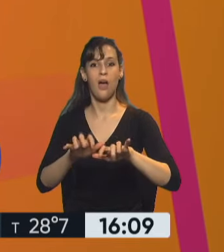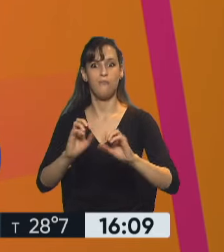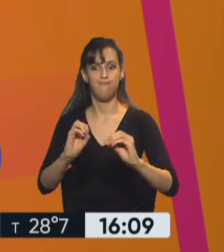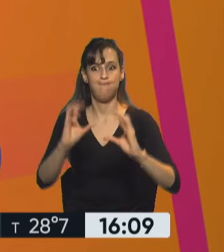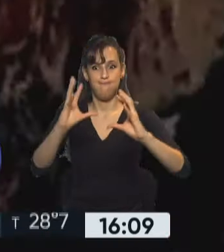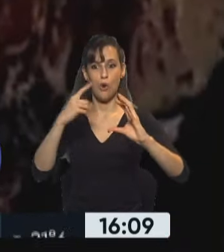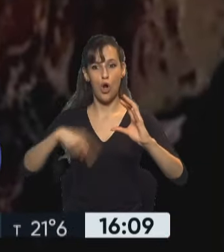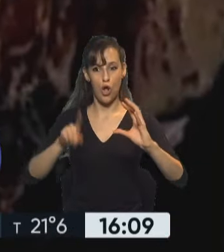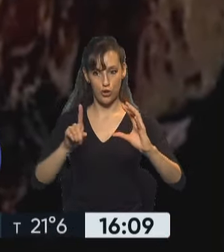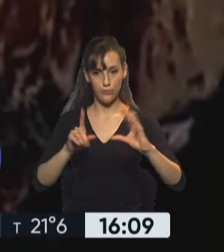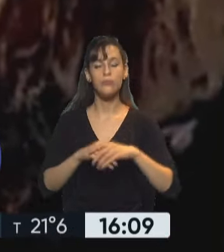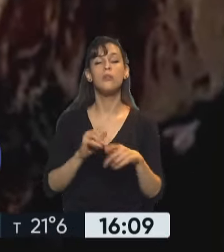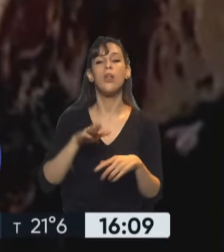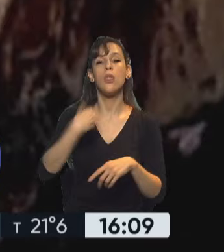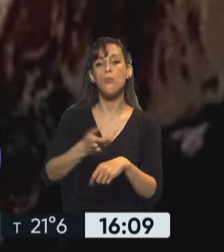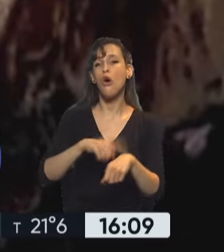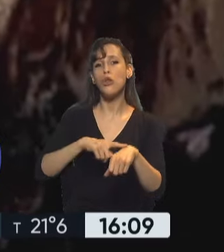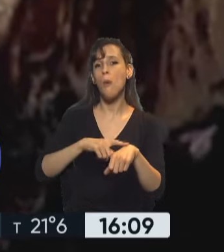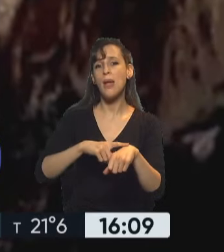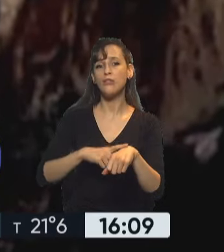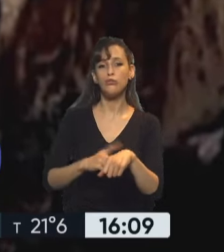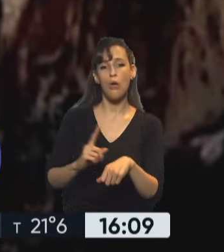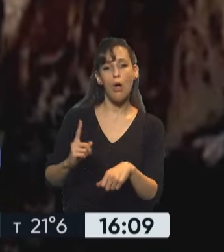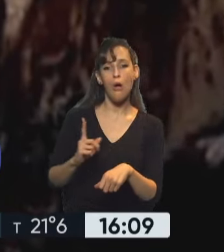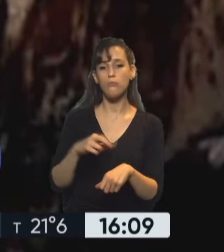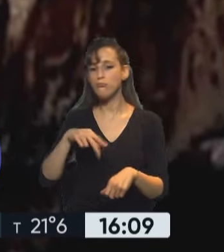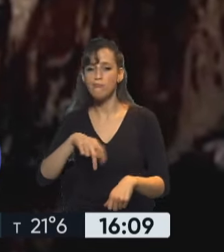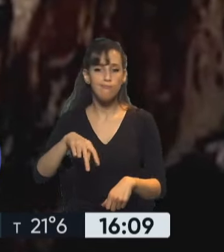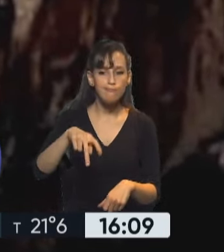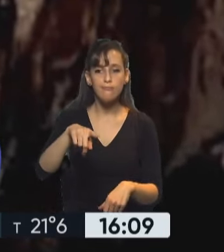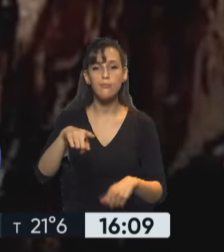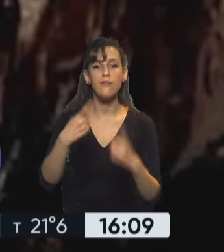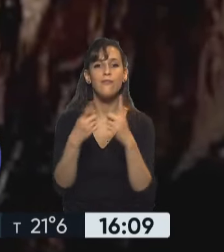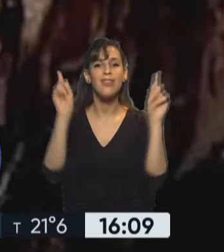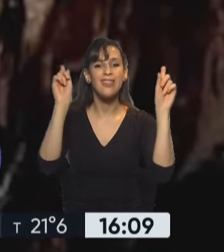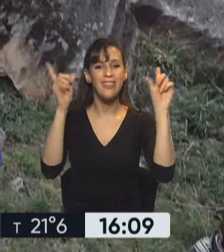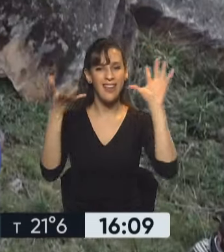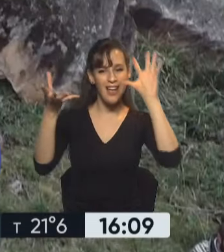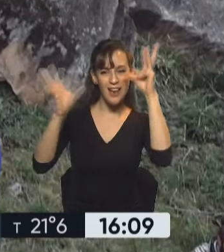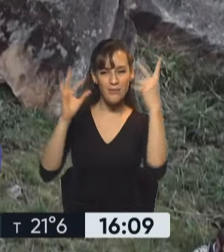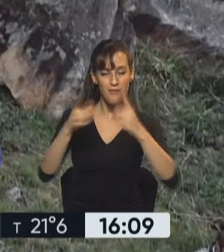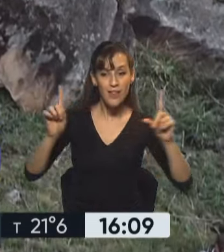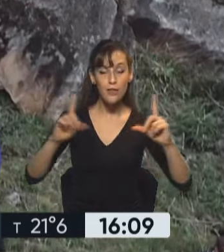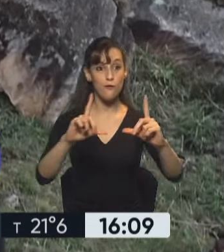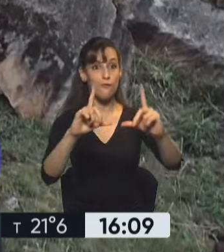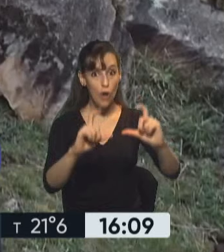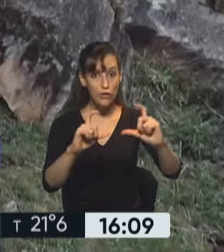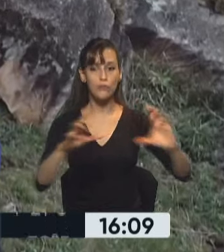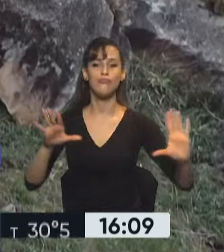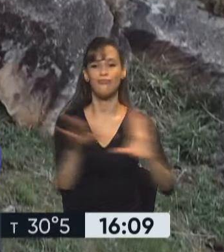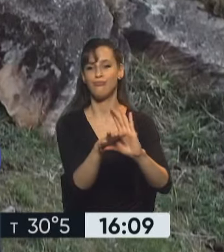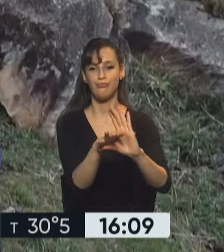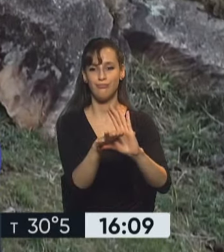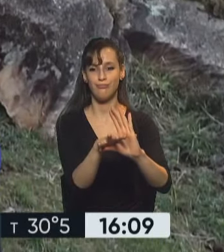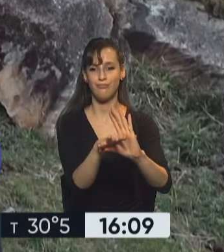en otro momento y con otra luminosidad, etcétera, y permiten la determinación de este